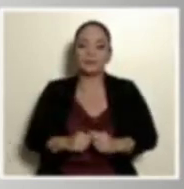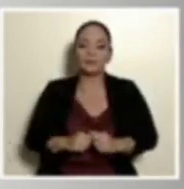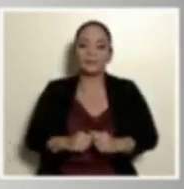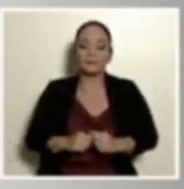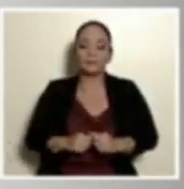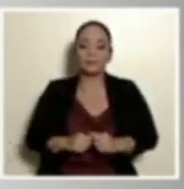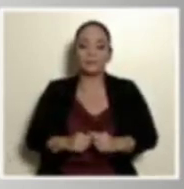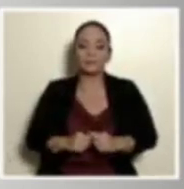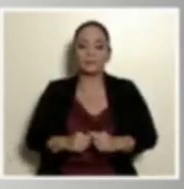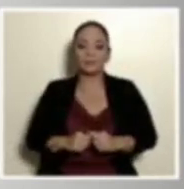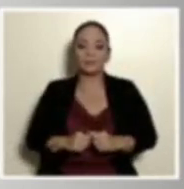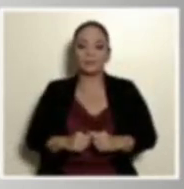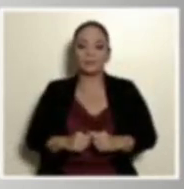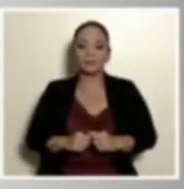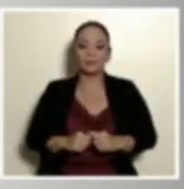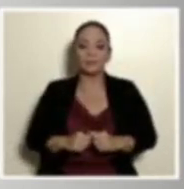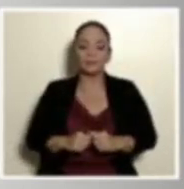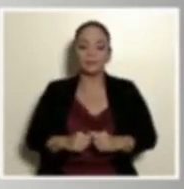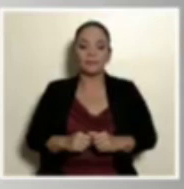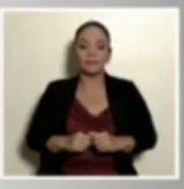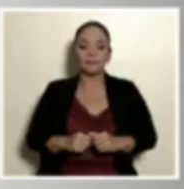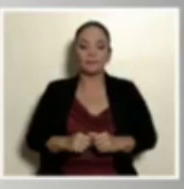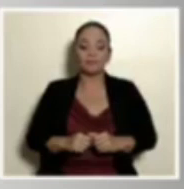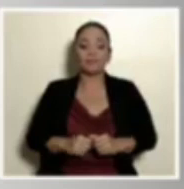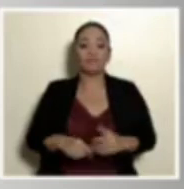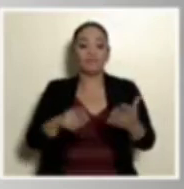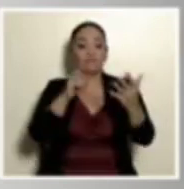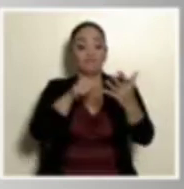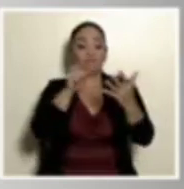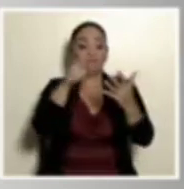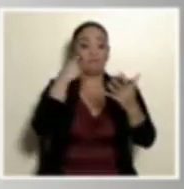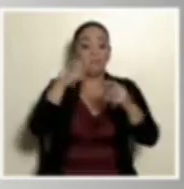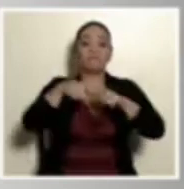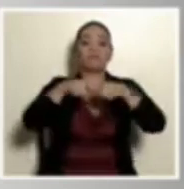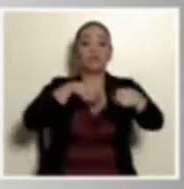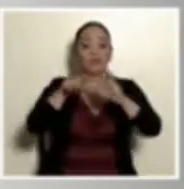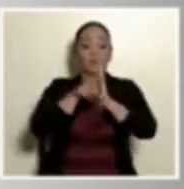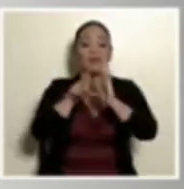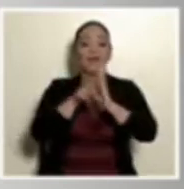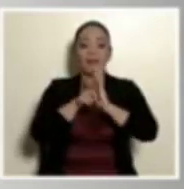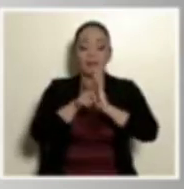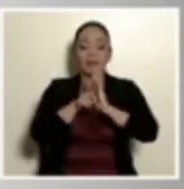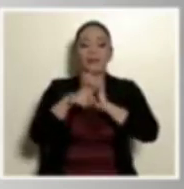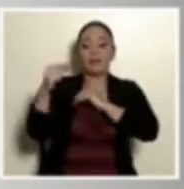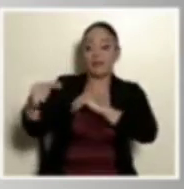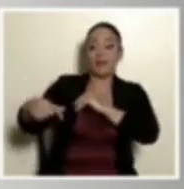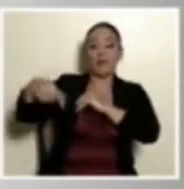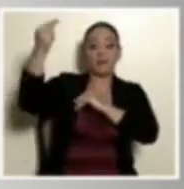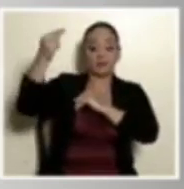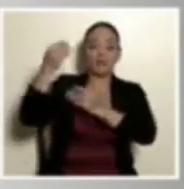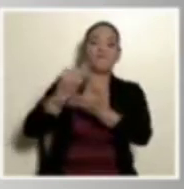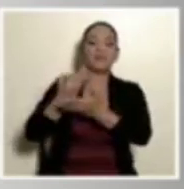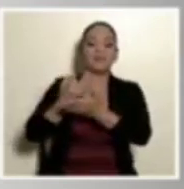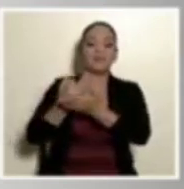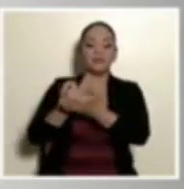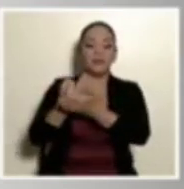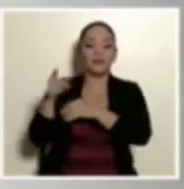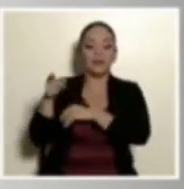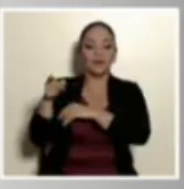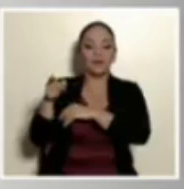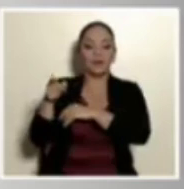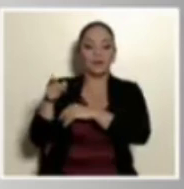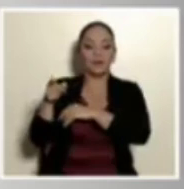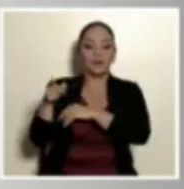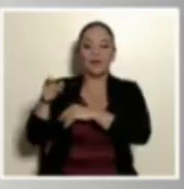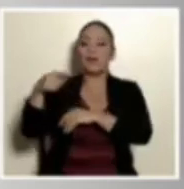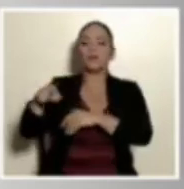Por último, en este formato, violación de la ley, permitiendo que la gerencia financiera hiciera proyecciones que le corresponden a la